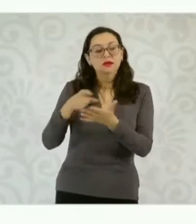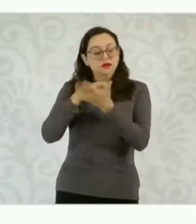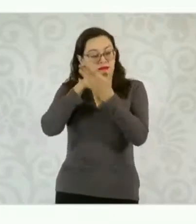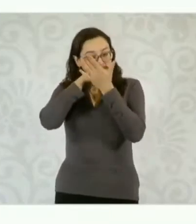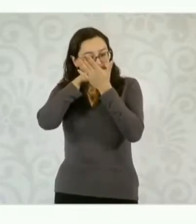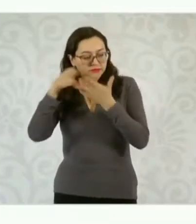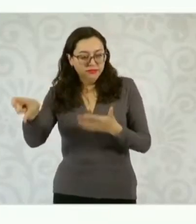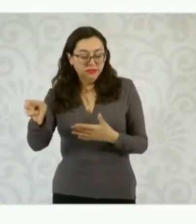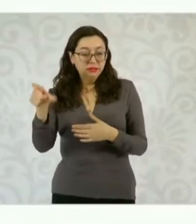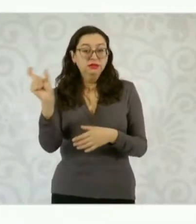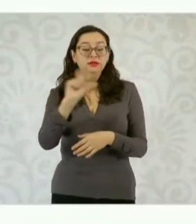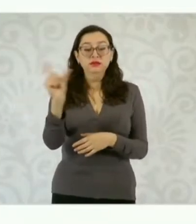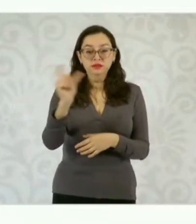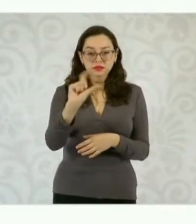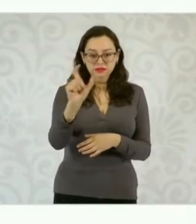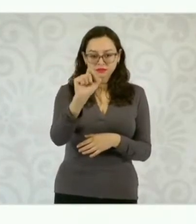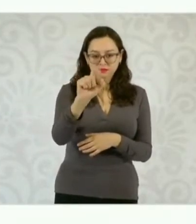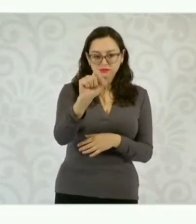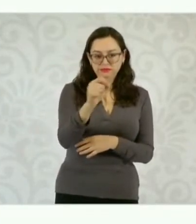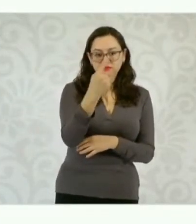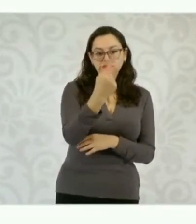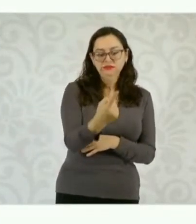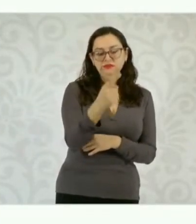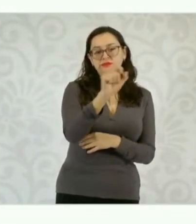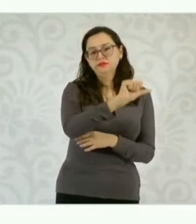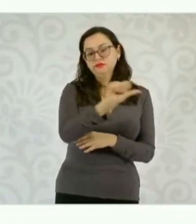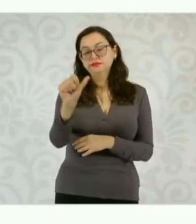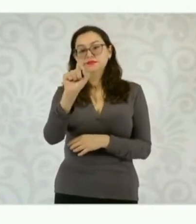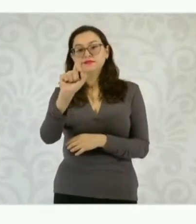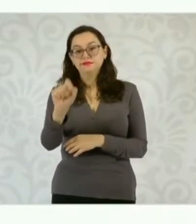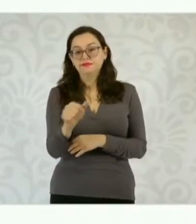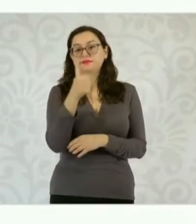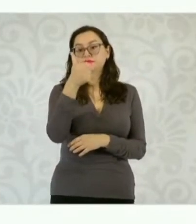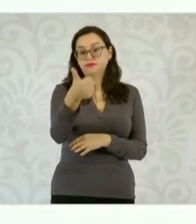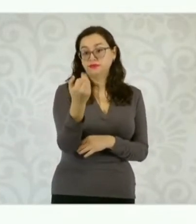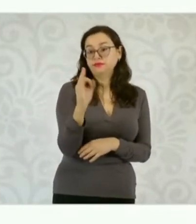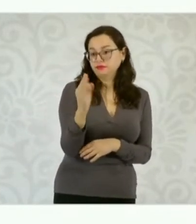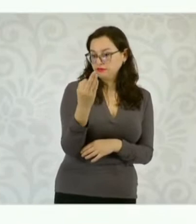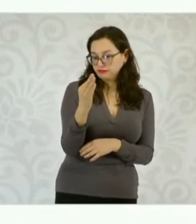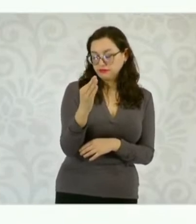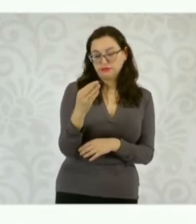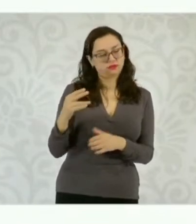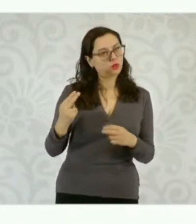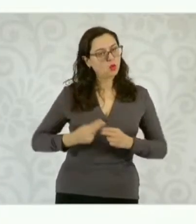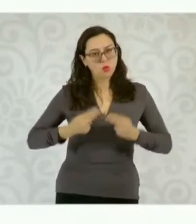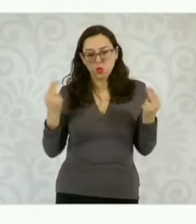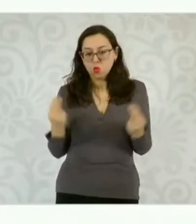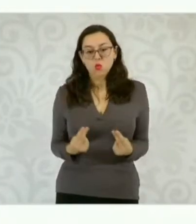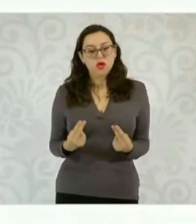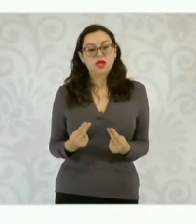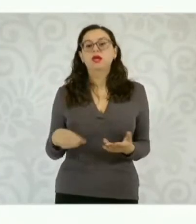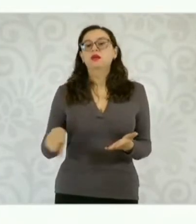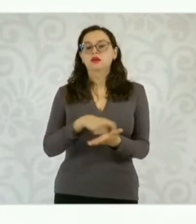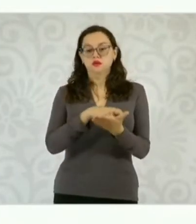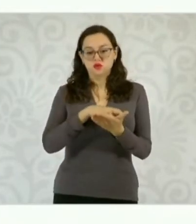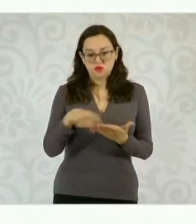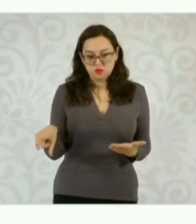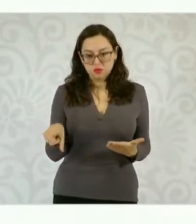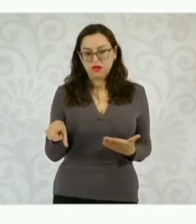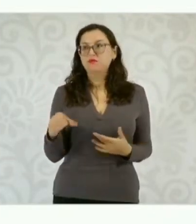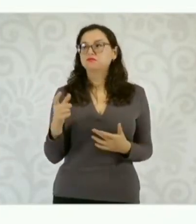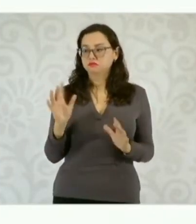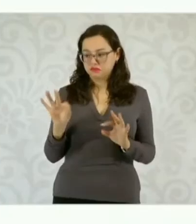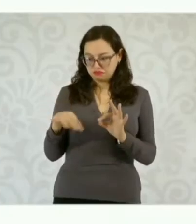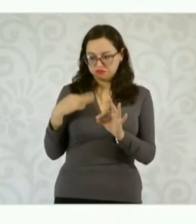adjudicando entre el día 21 y el día 26 las claves donde potencialmente tenemos tanto urgencia como buenas condiciones